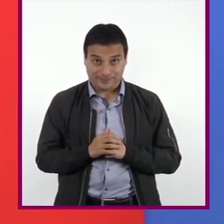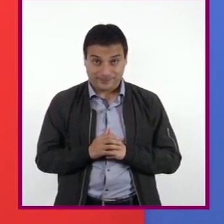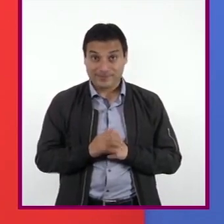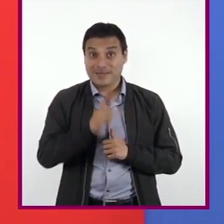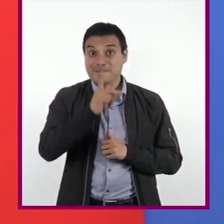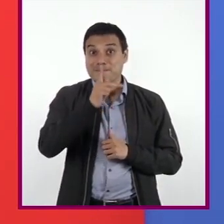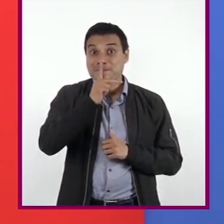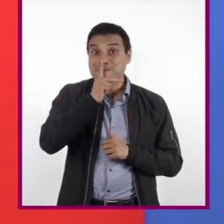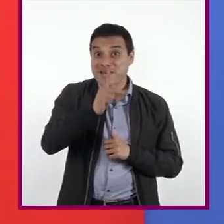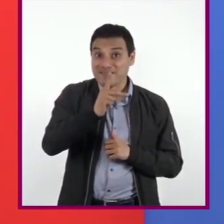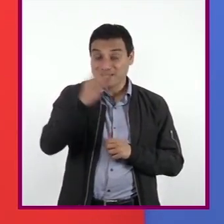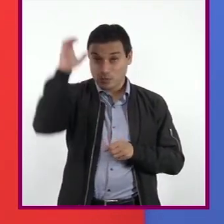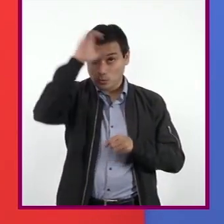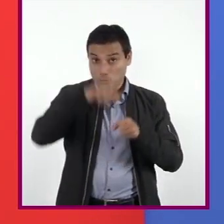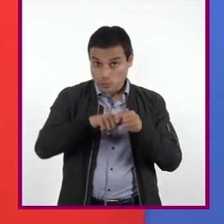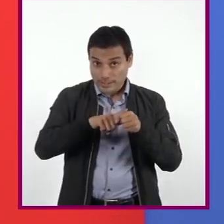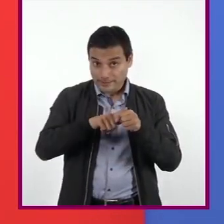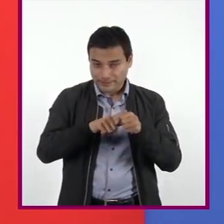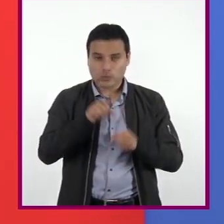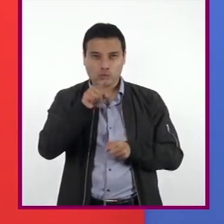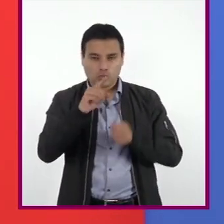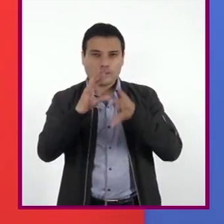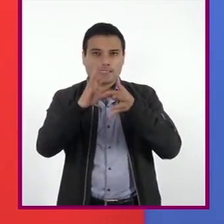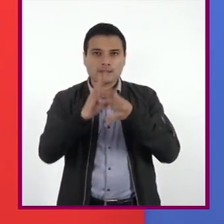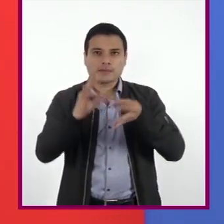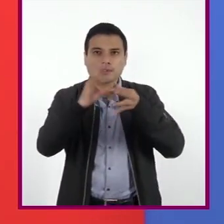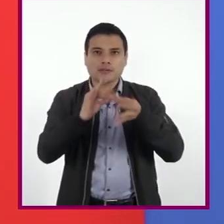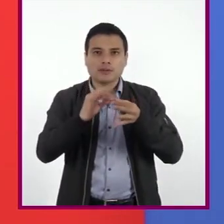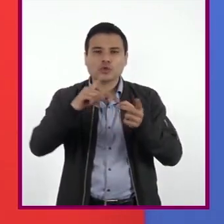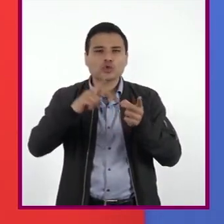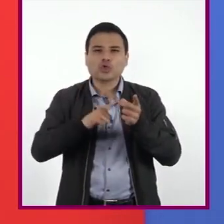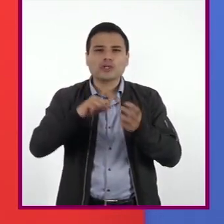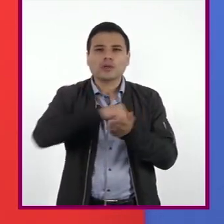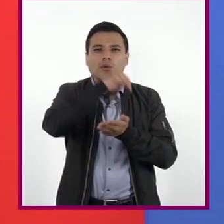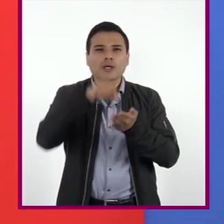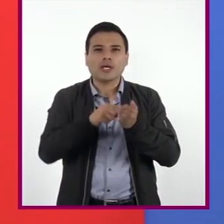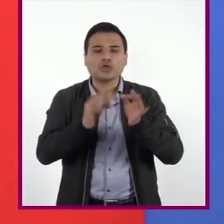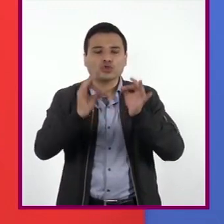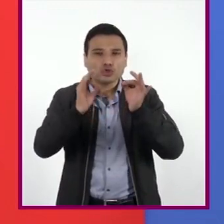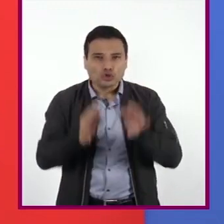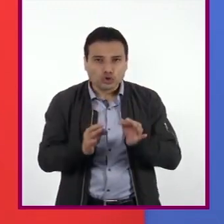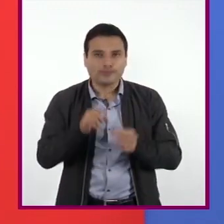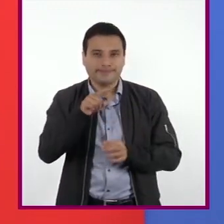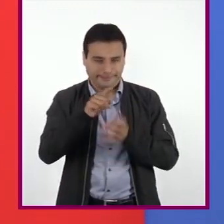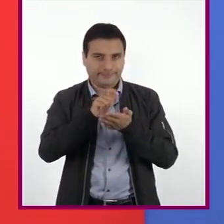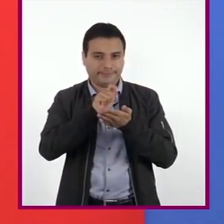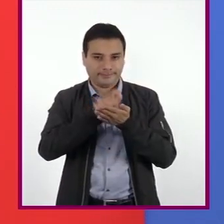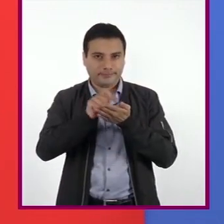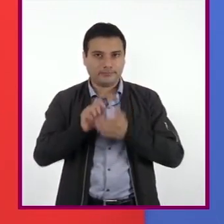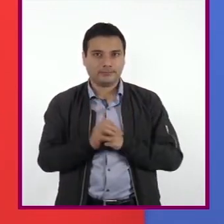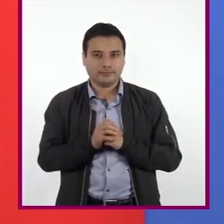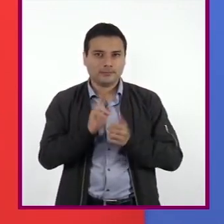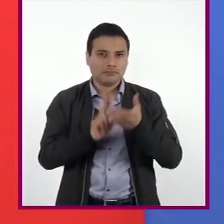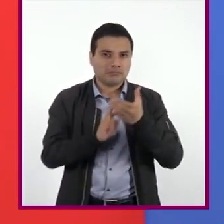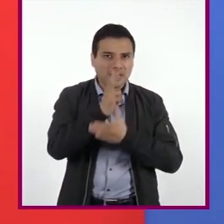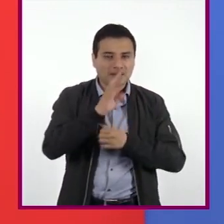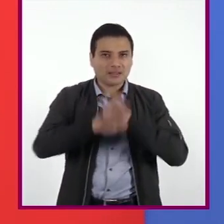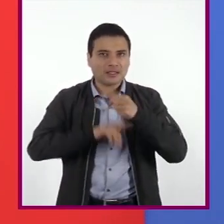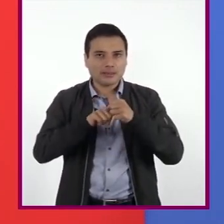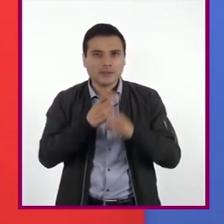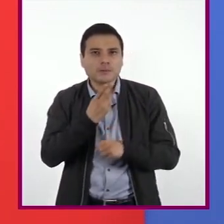conceptos cultura, describan la región a la que pertenece. Resalten qué elementos de la biodiversidad se